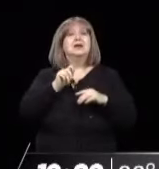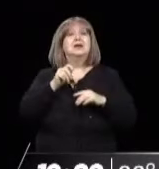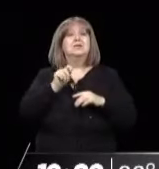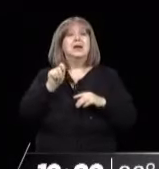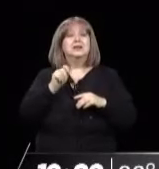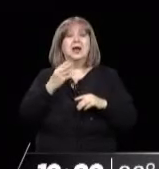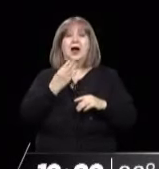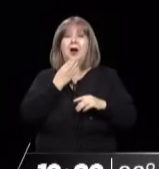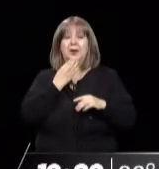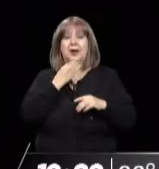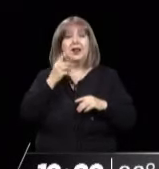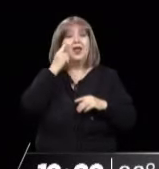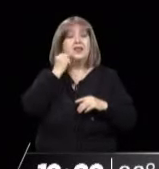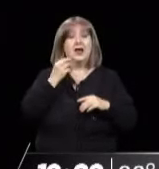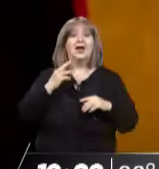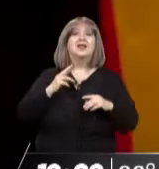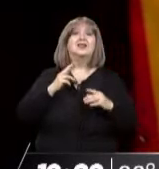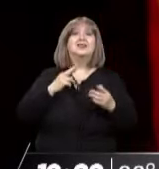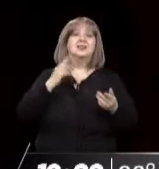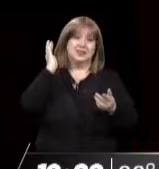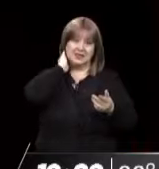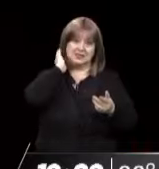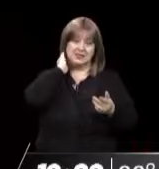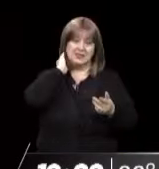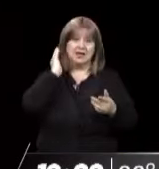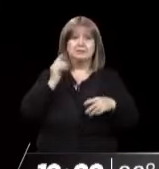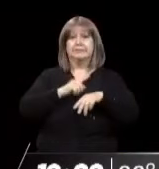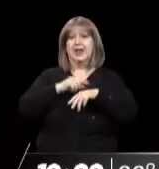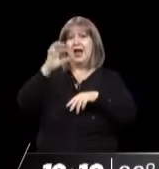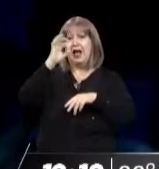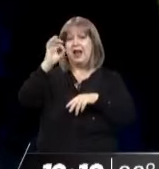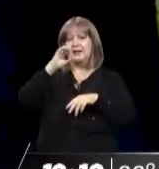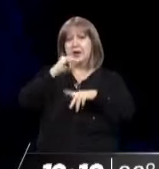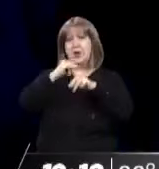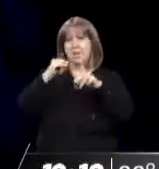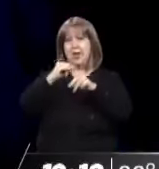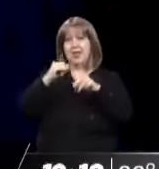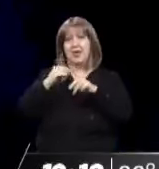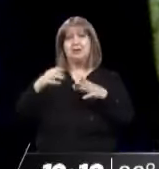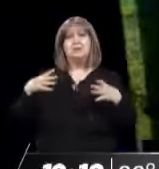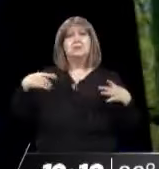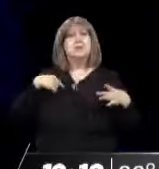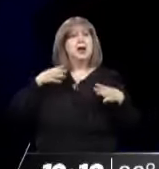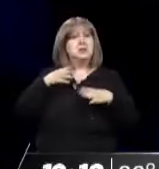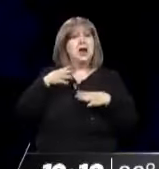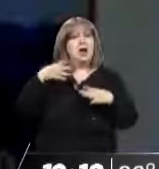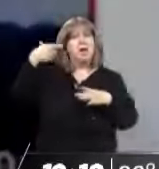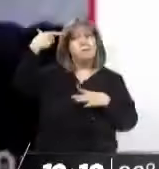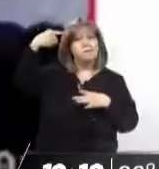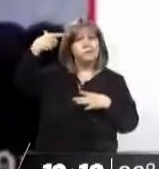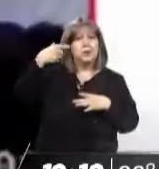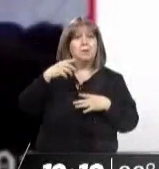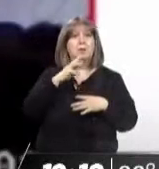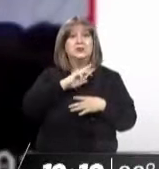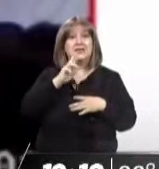abril de 2021, a las 0:30, una cámara de seguridad capta a Abigail subiendo a la línea 353